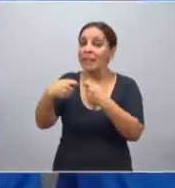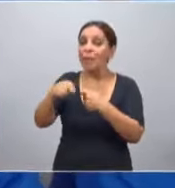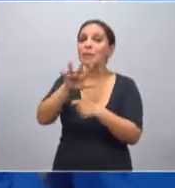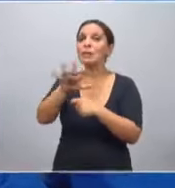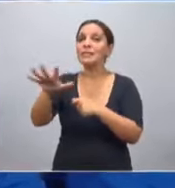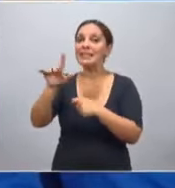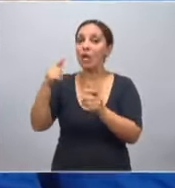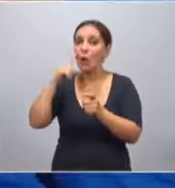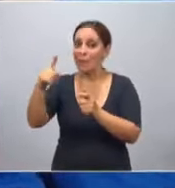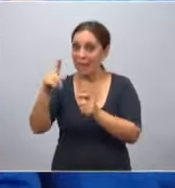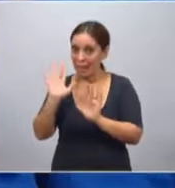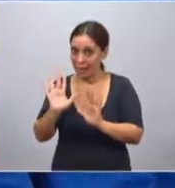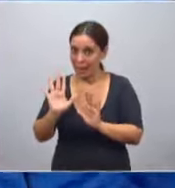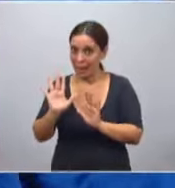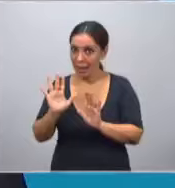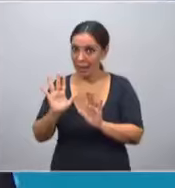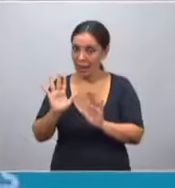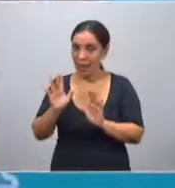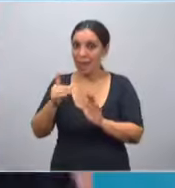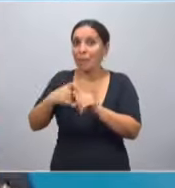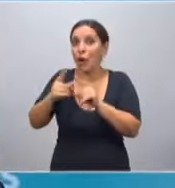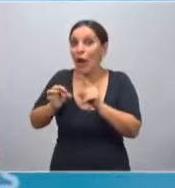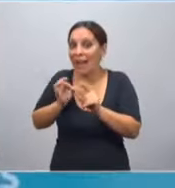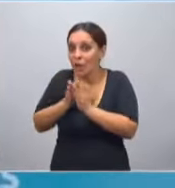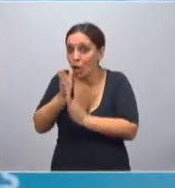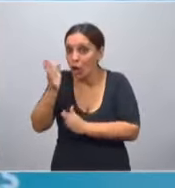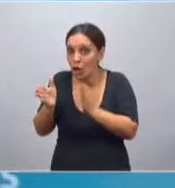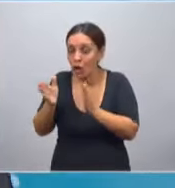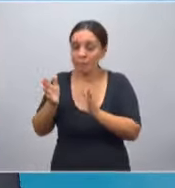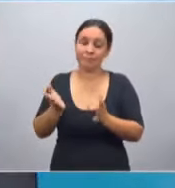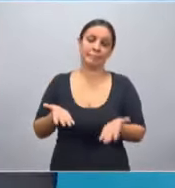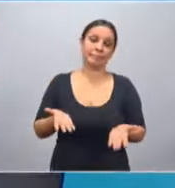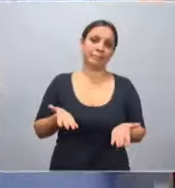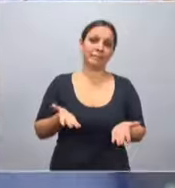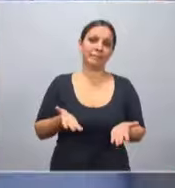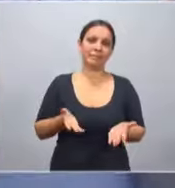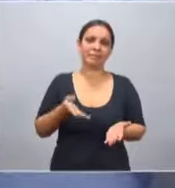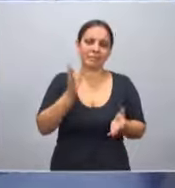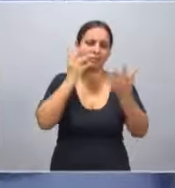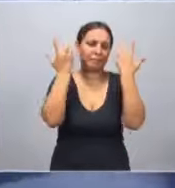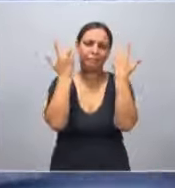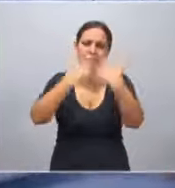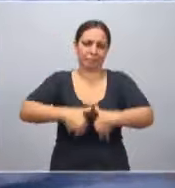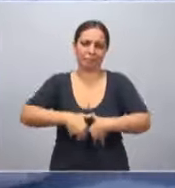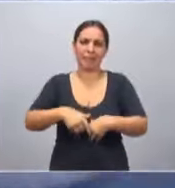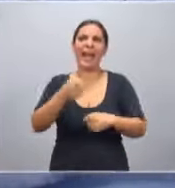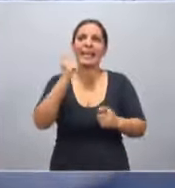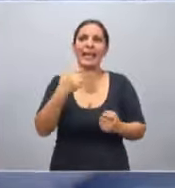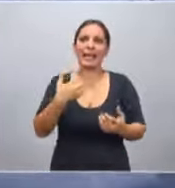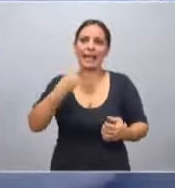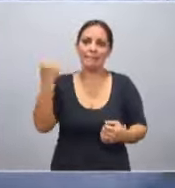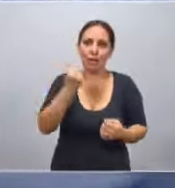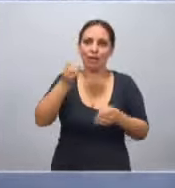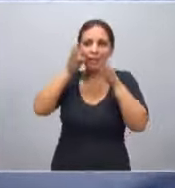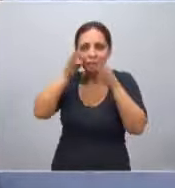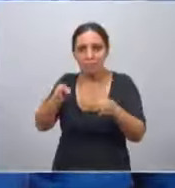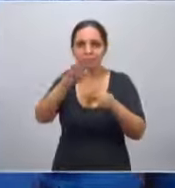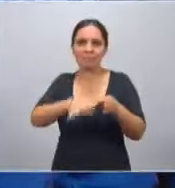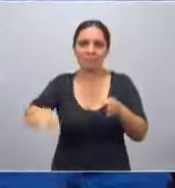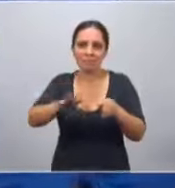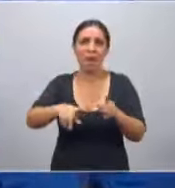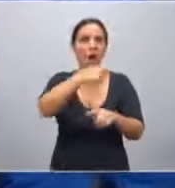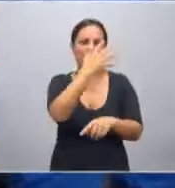600 estamos hablando estamos hablando de A quién le importa y A quién no le importa un rábano si